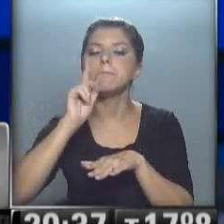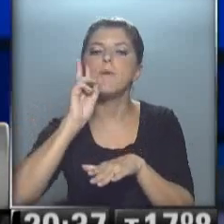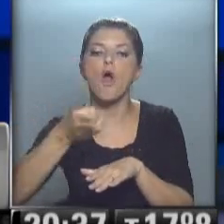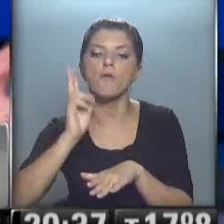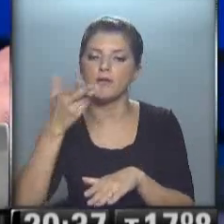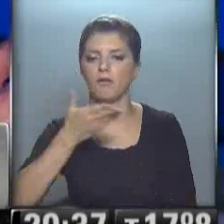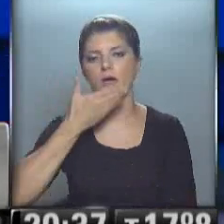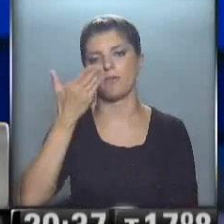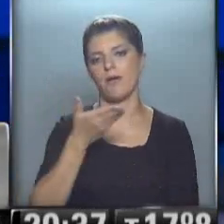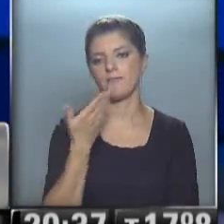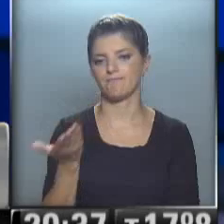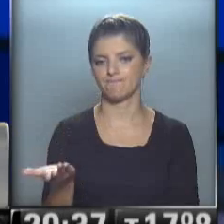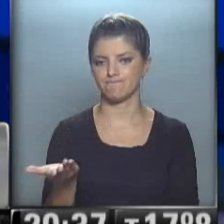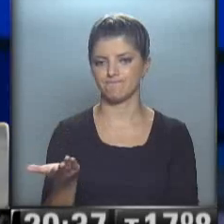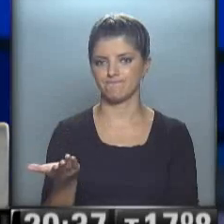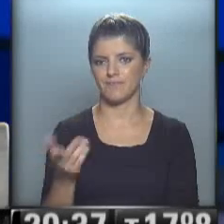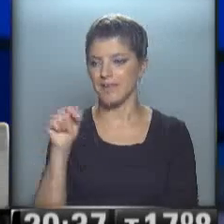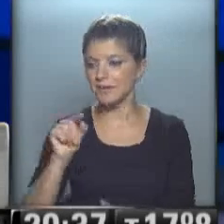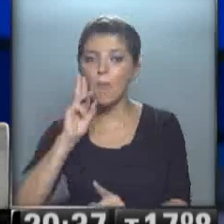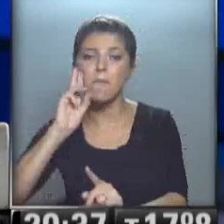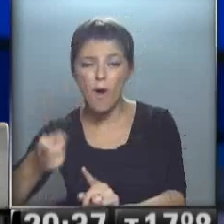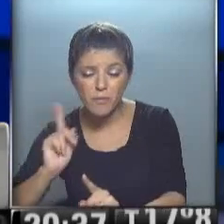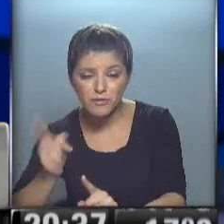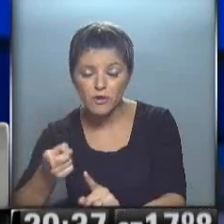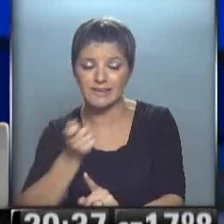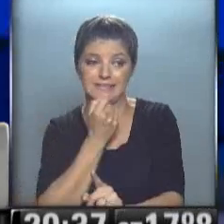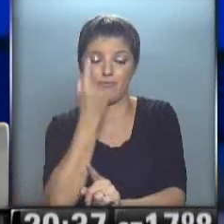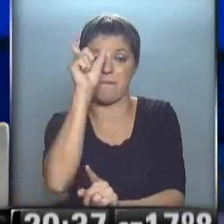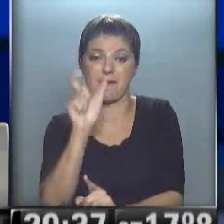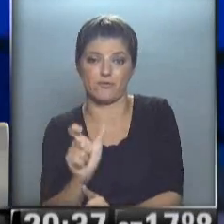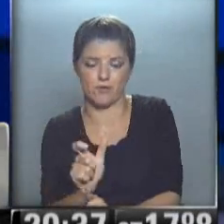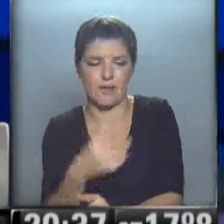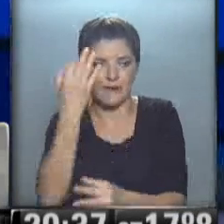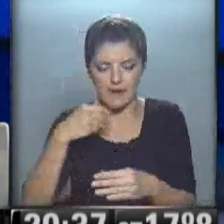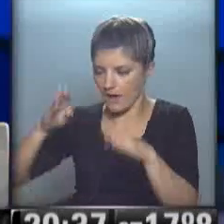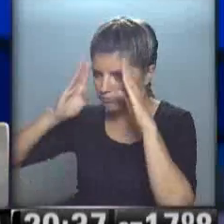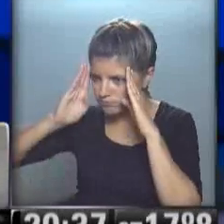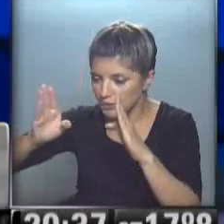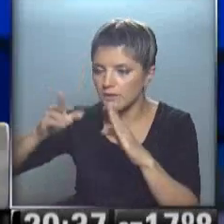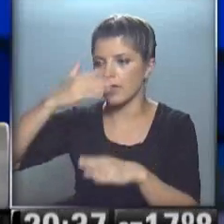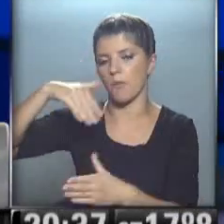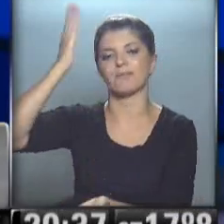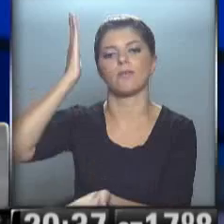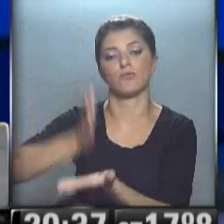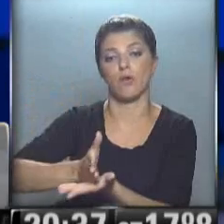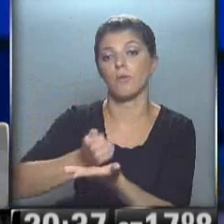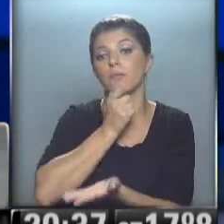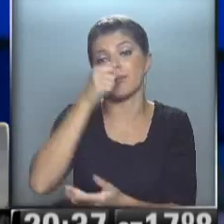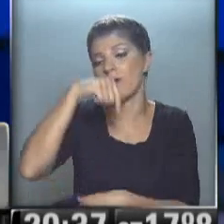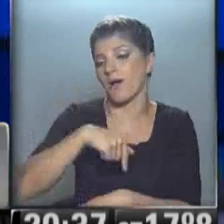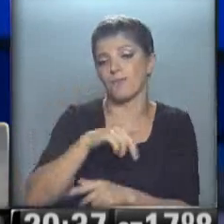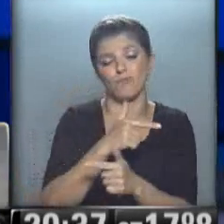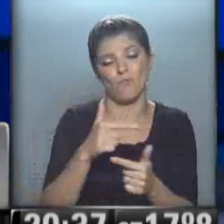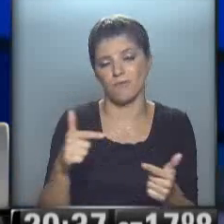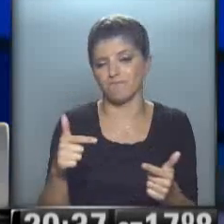ablación. Esta prohibición, mientras no haya alguien que realmente mire y luego sancione, igual que aquí, no